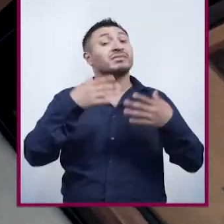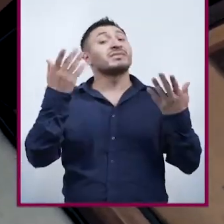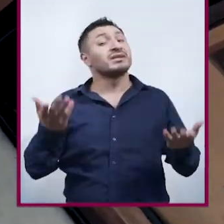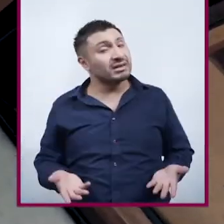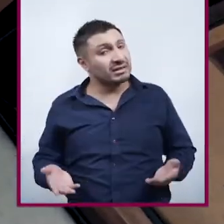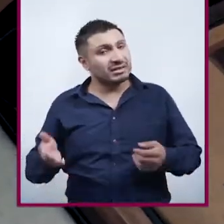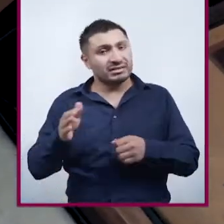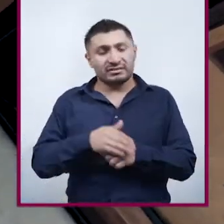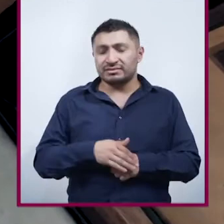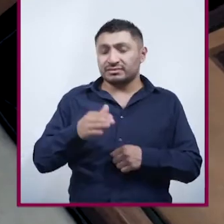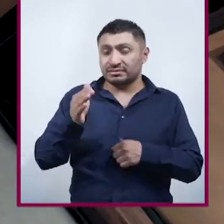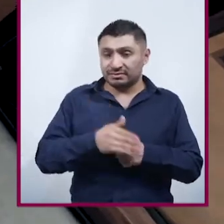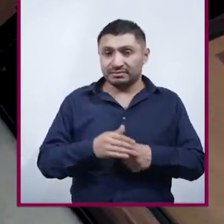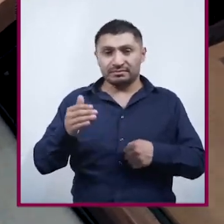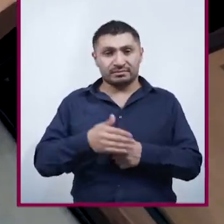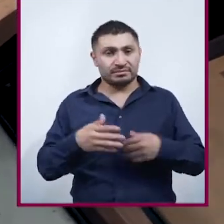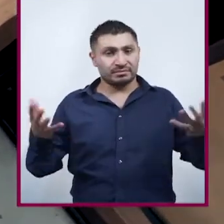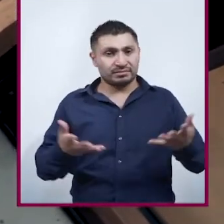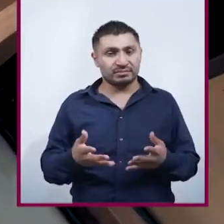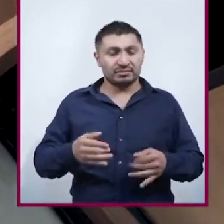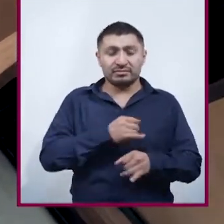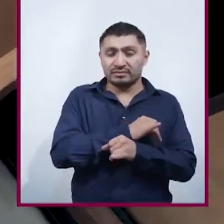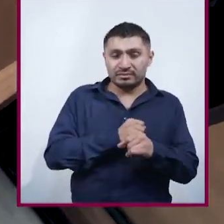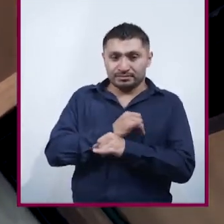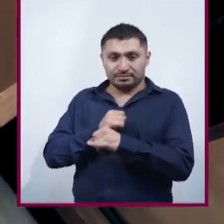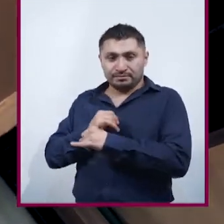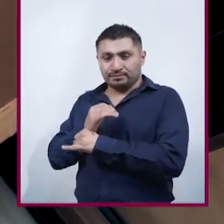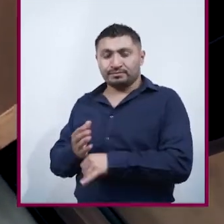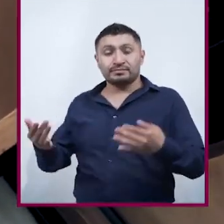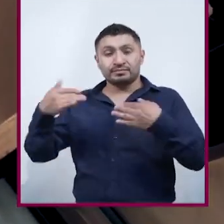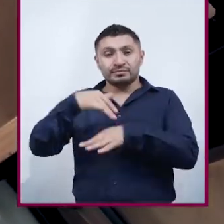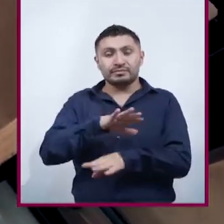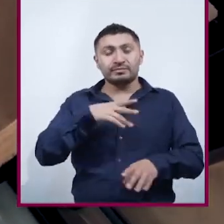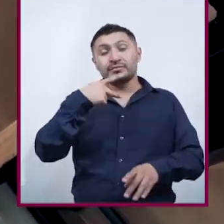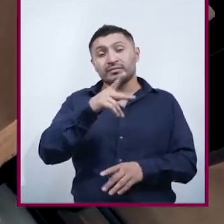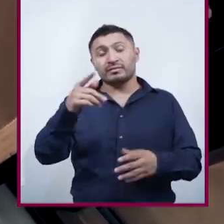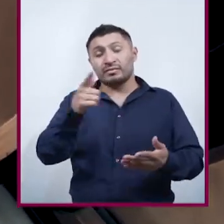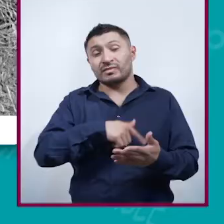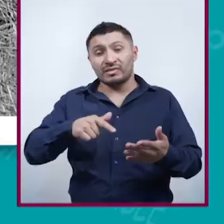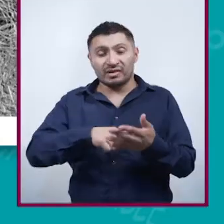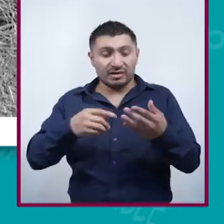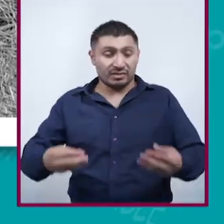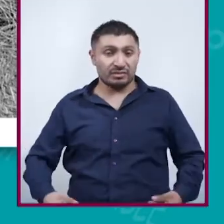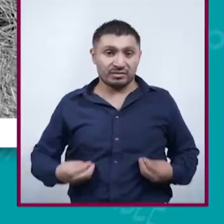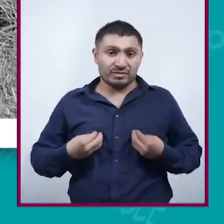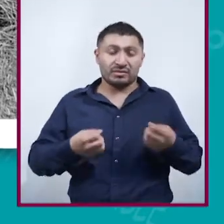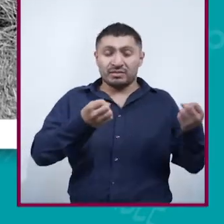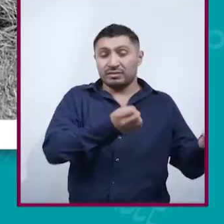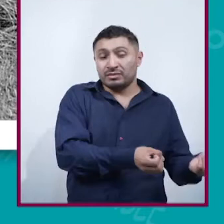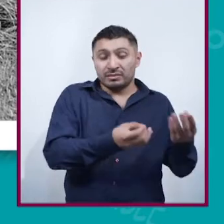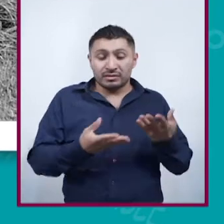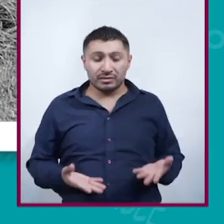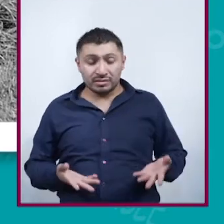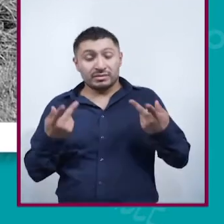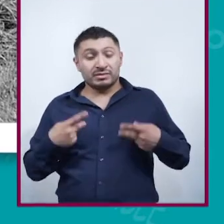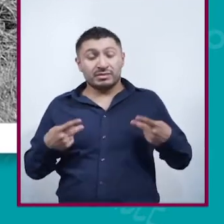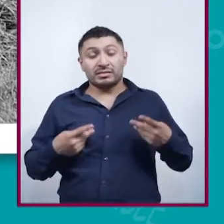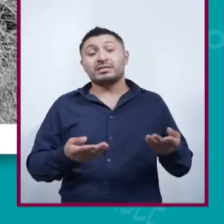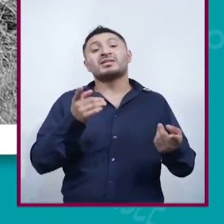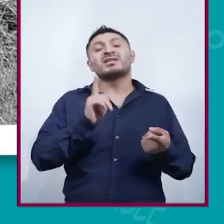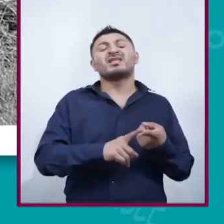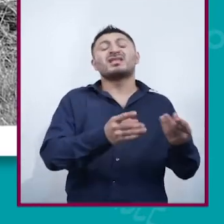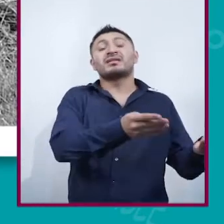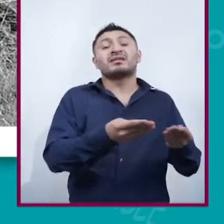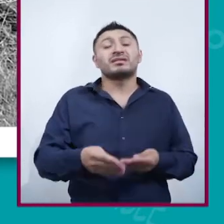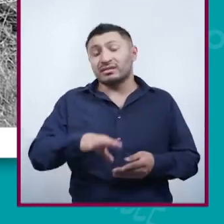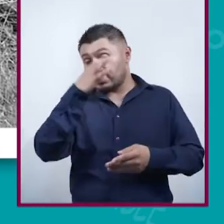el siguiente paso que debe dar es analizar y recabar información sobre la entidad o persona que le suministre las fotografías